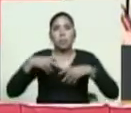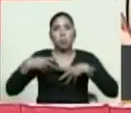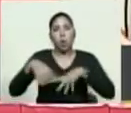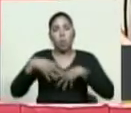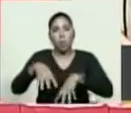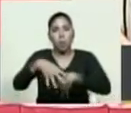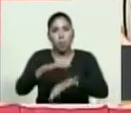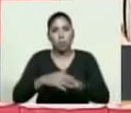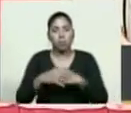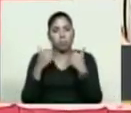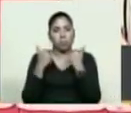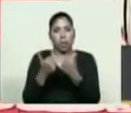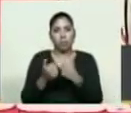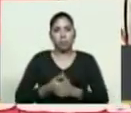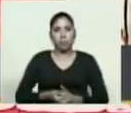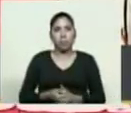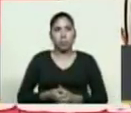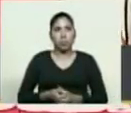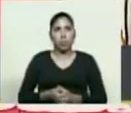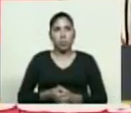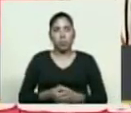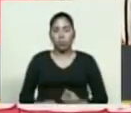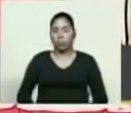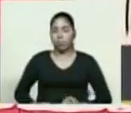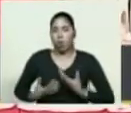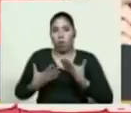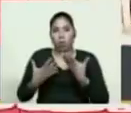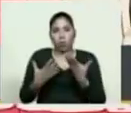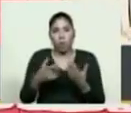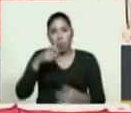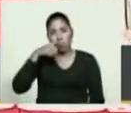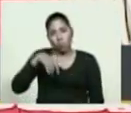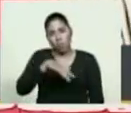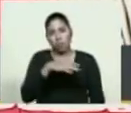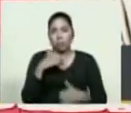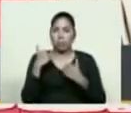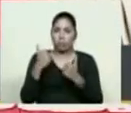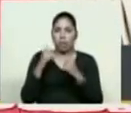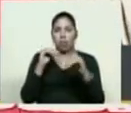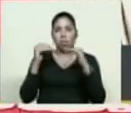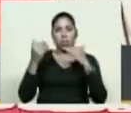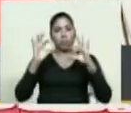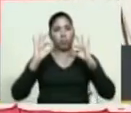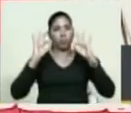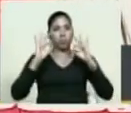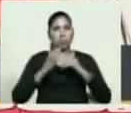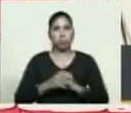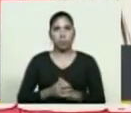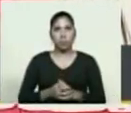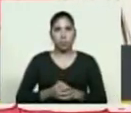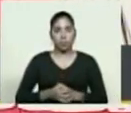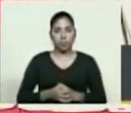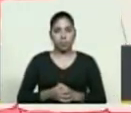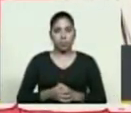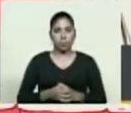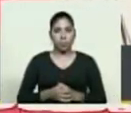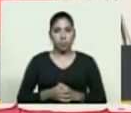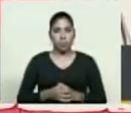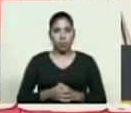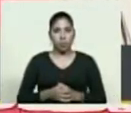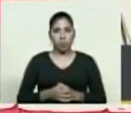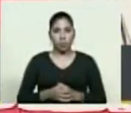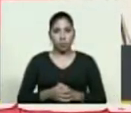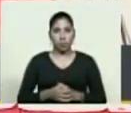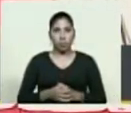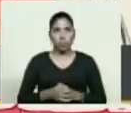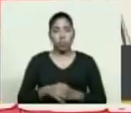presencia de nuestro pueblo, de cargada de una altísima nivel de moral combativa del pueblo chavista,